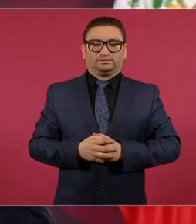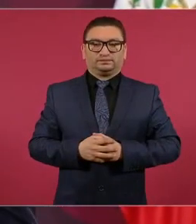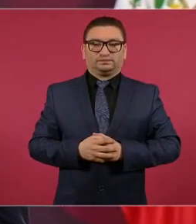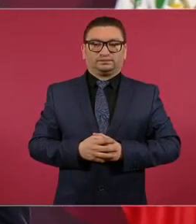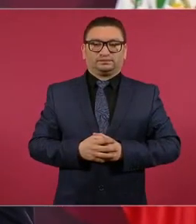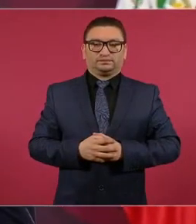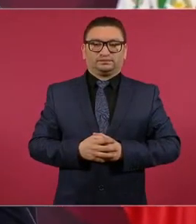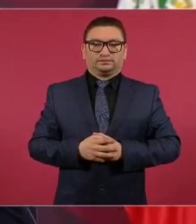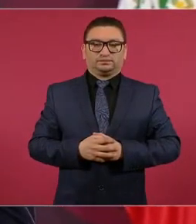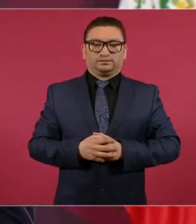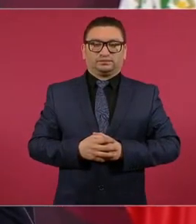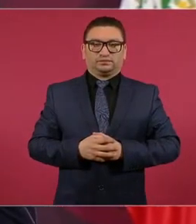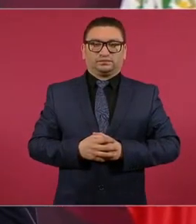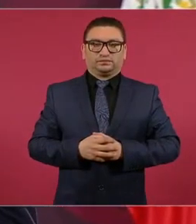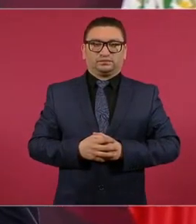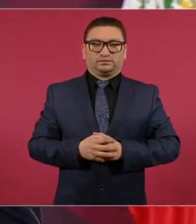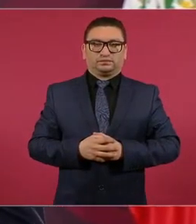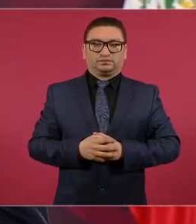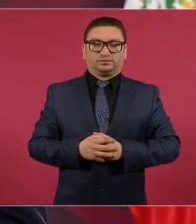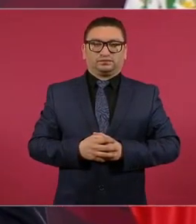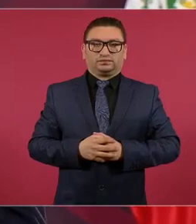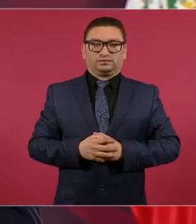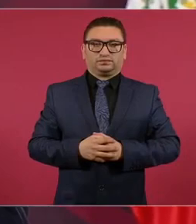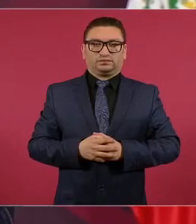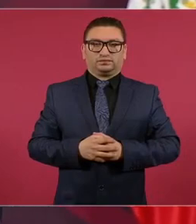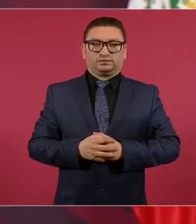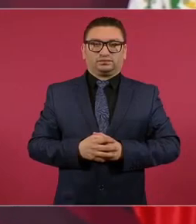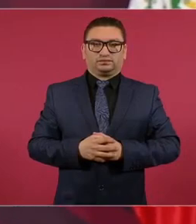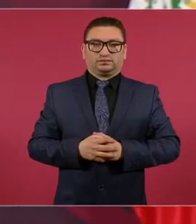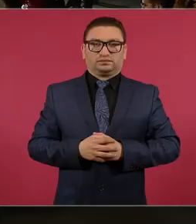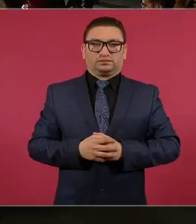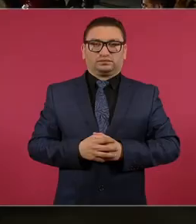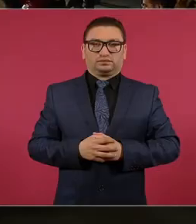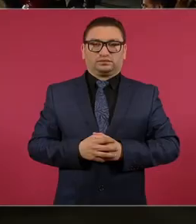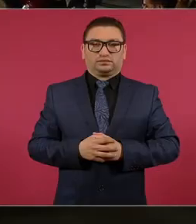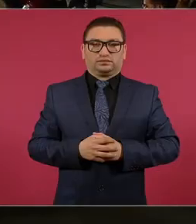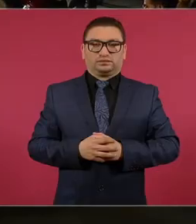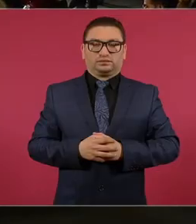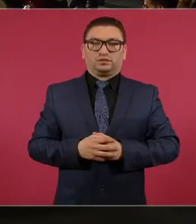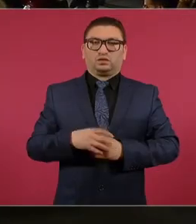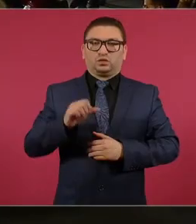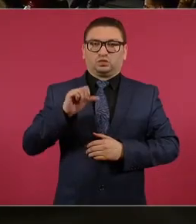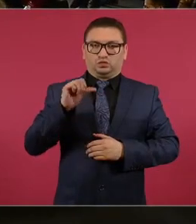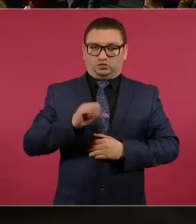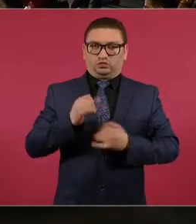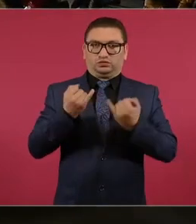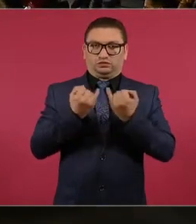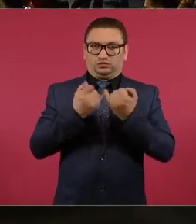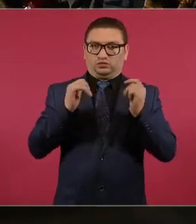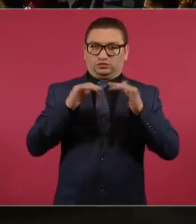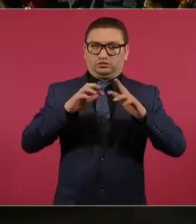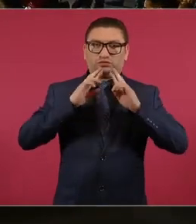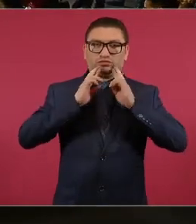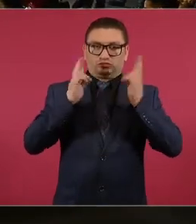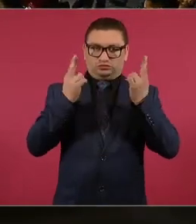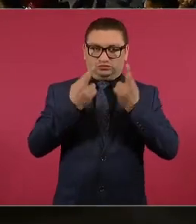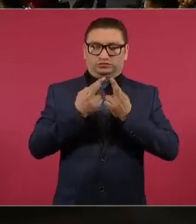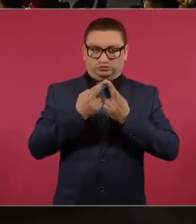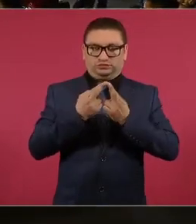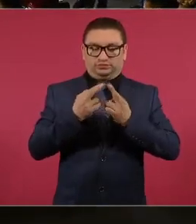eh el día de hoy a tener la reunión de los